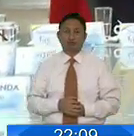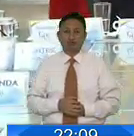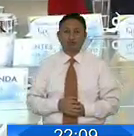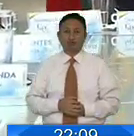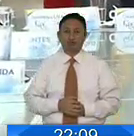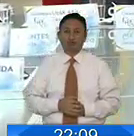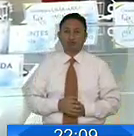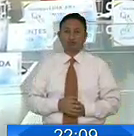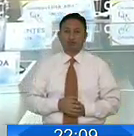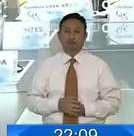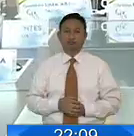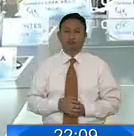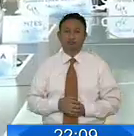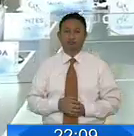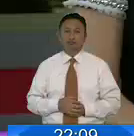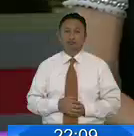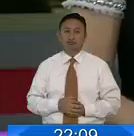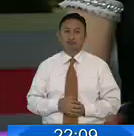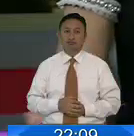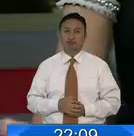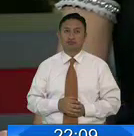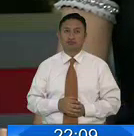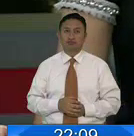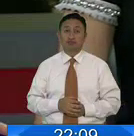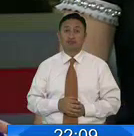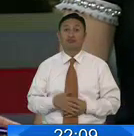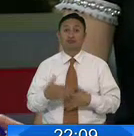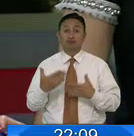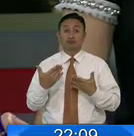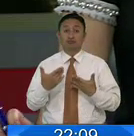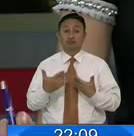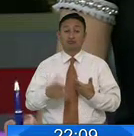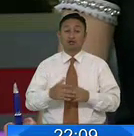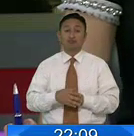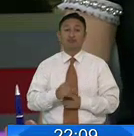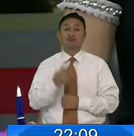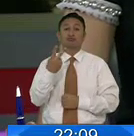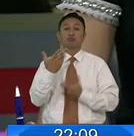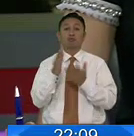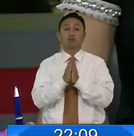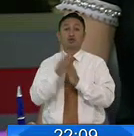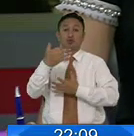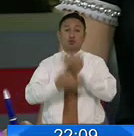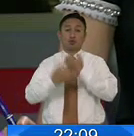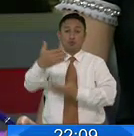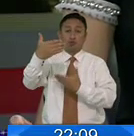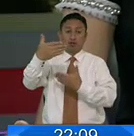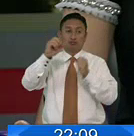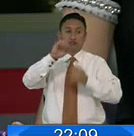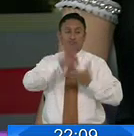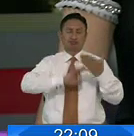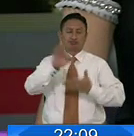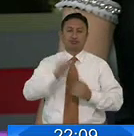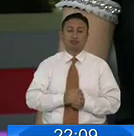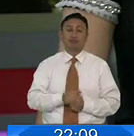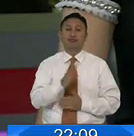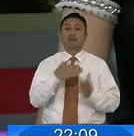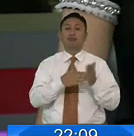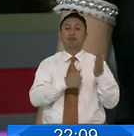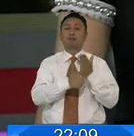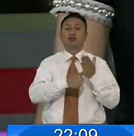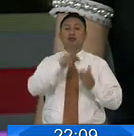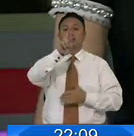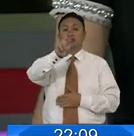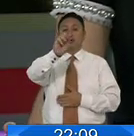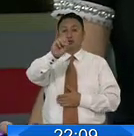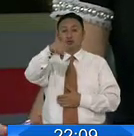patricia altas fueron calificados a trámites dos pedidos de juicio político en contra de la ministra de gobierno maría paula romo